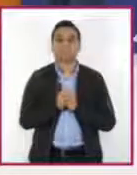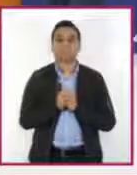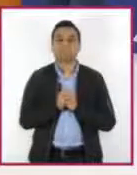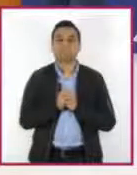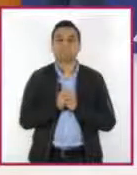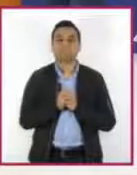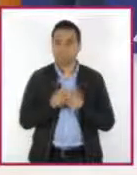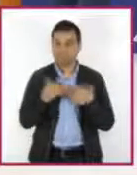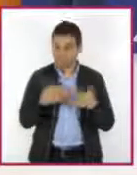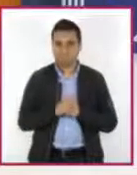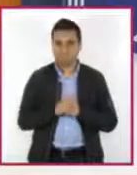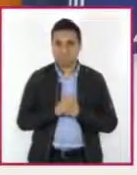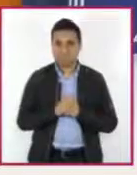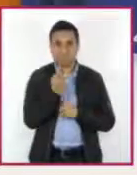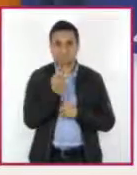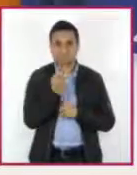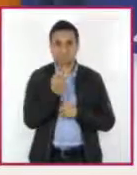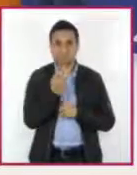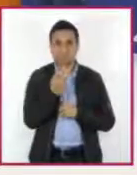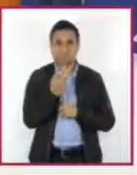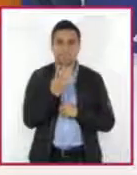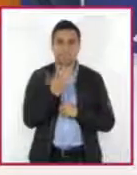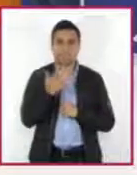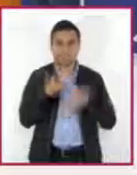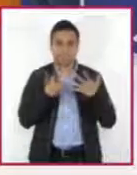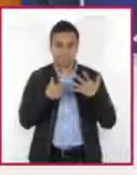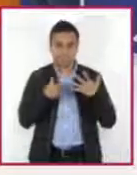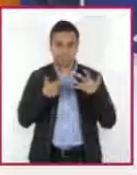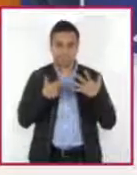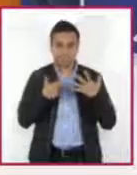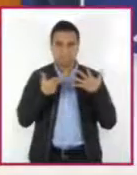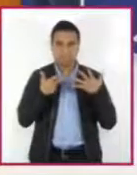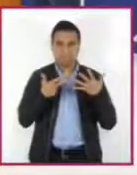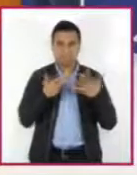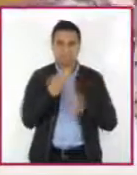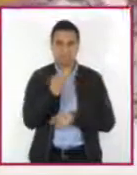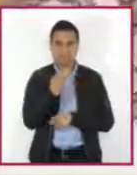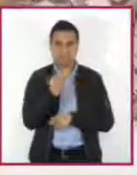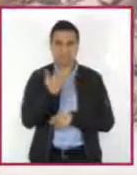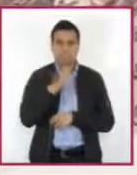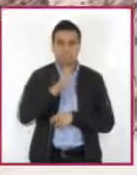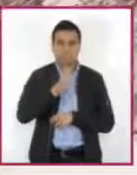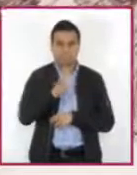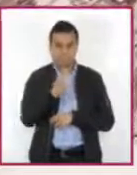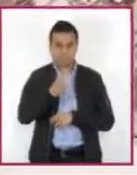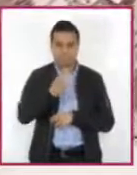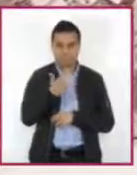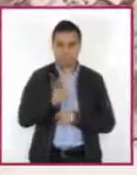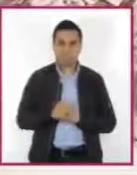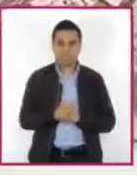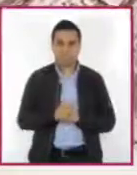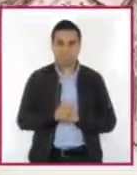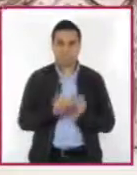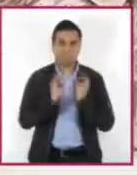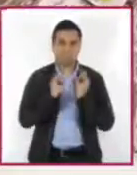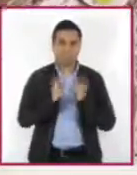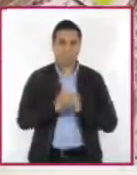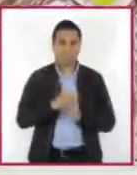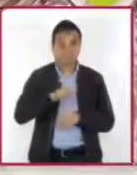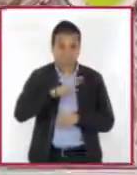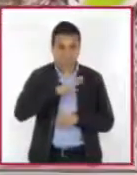1, 2, 3, 4, 5, 6, 7, 8, 9, 10, 11, 12. Pero sacaron